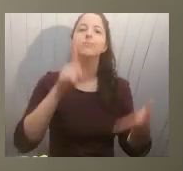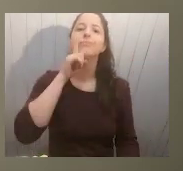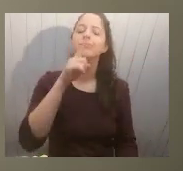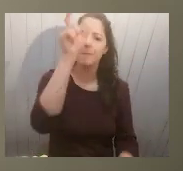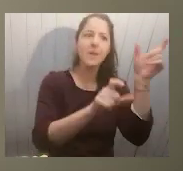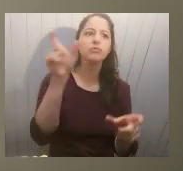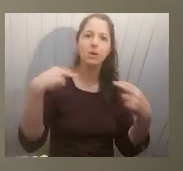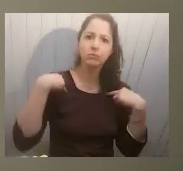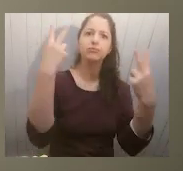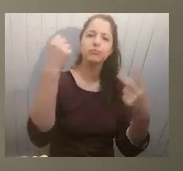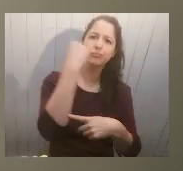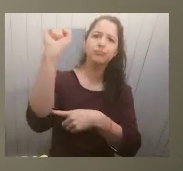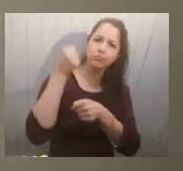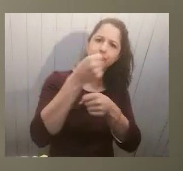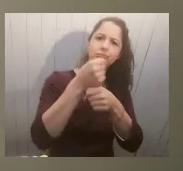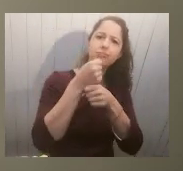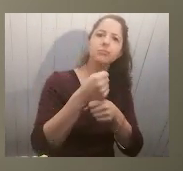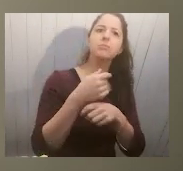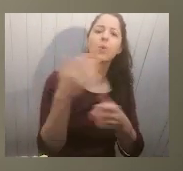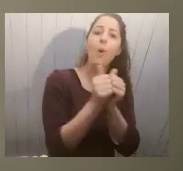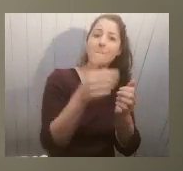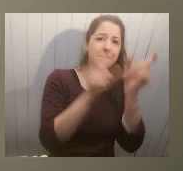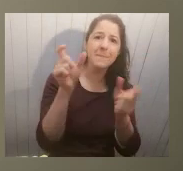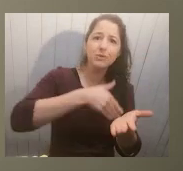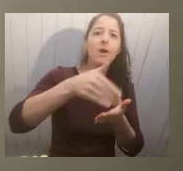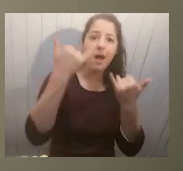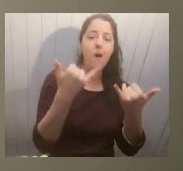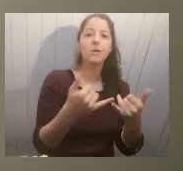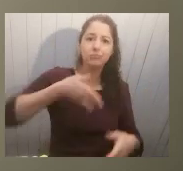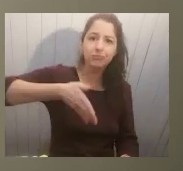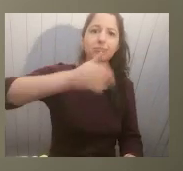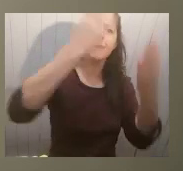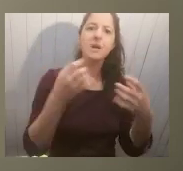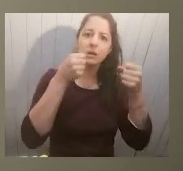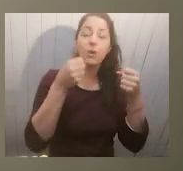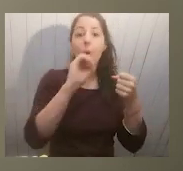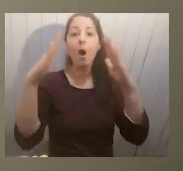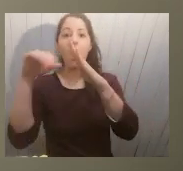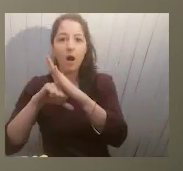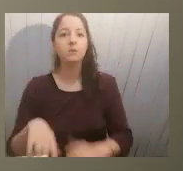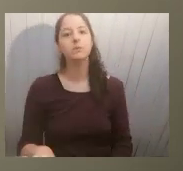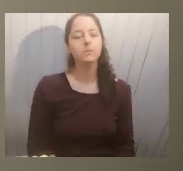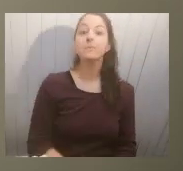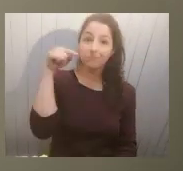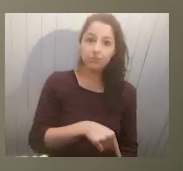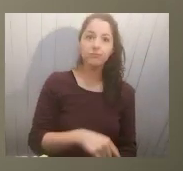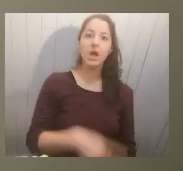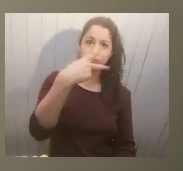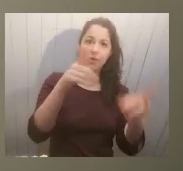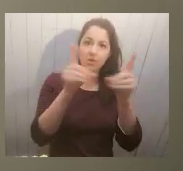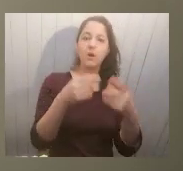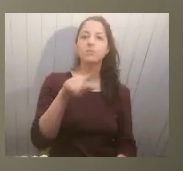manifestar su revuelta junto a millones, hoy siguen presos y presas o con arresto domiciliario. Esta es su democracia, de muertes,